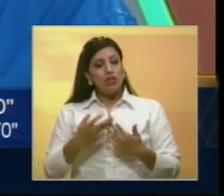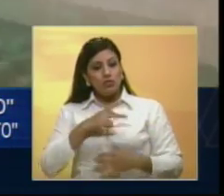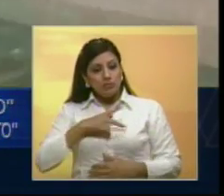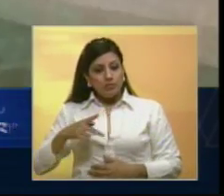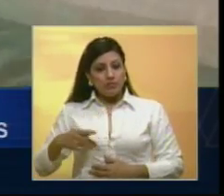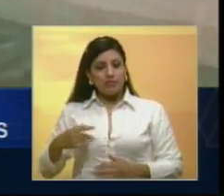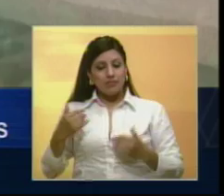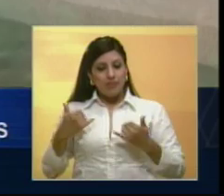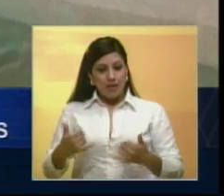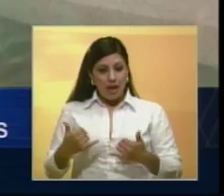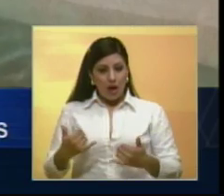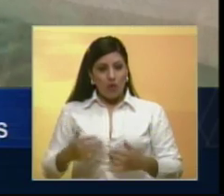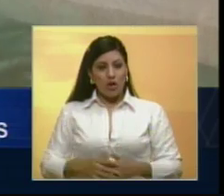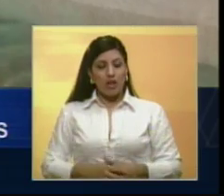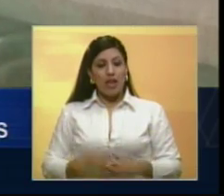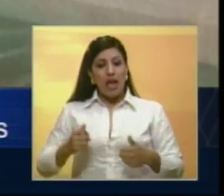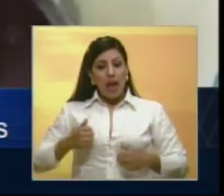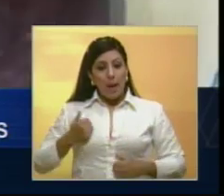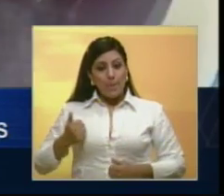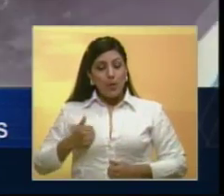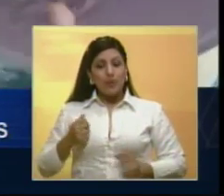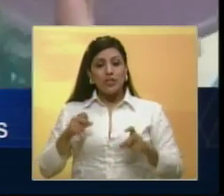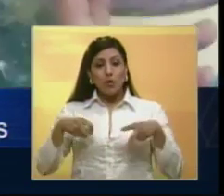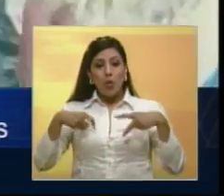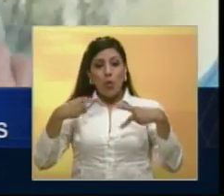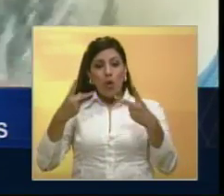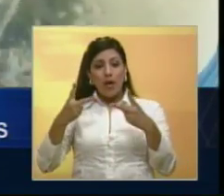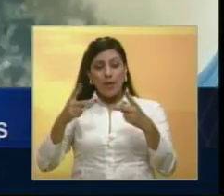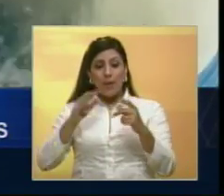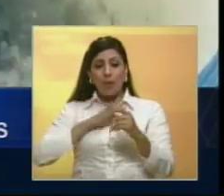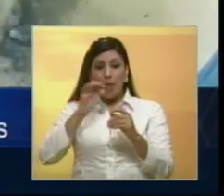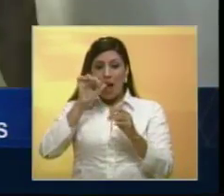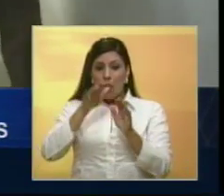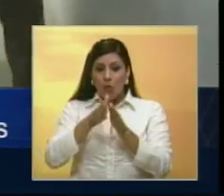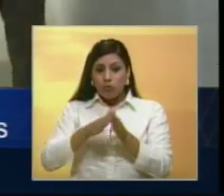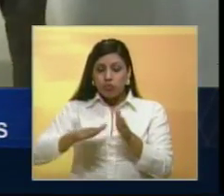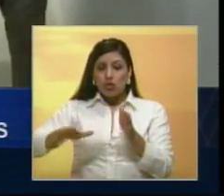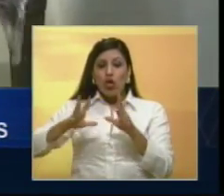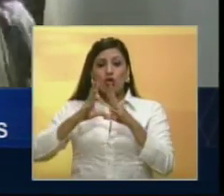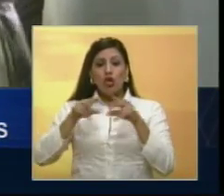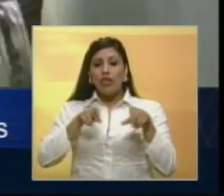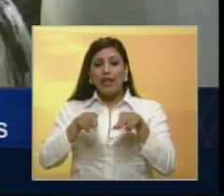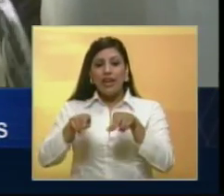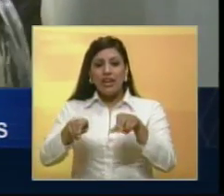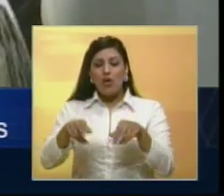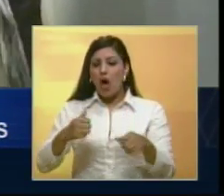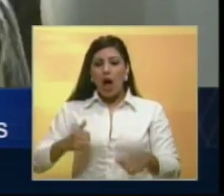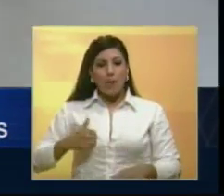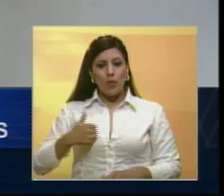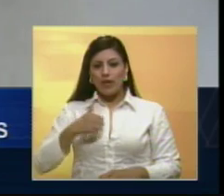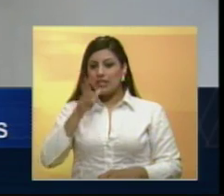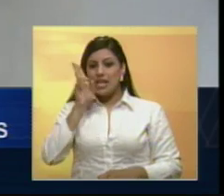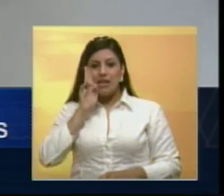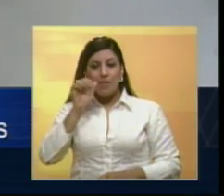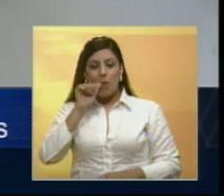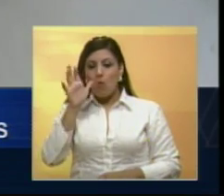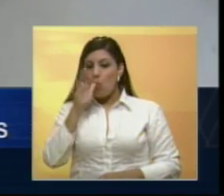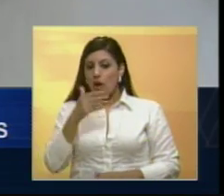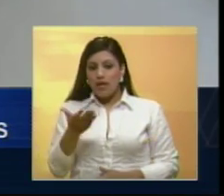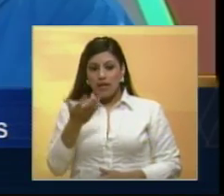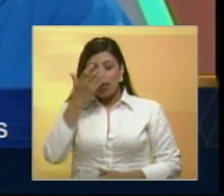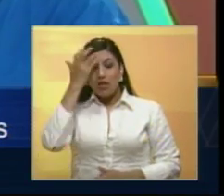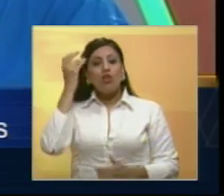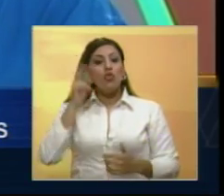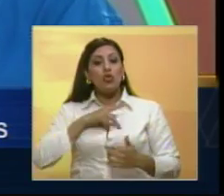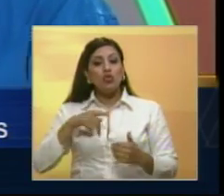Estamos aprovechando nuevas fuentes superficiales porque no todos los ríos están siendo aprovechados para agua potable. Y es así como